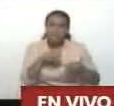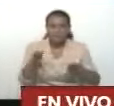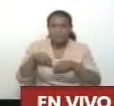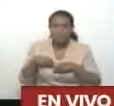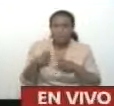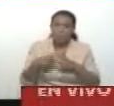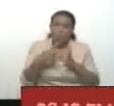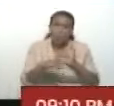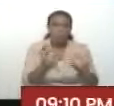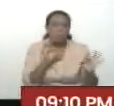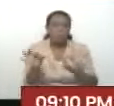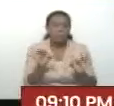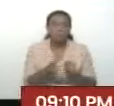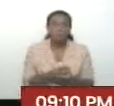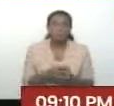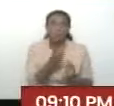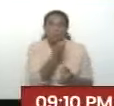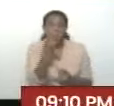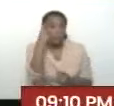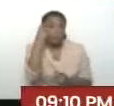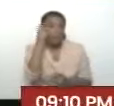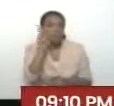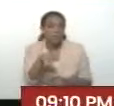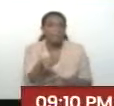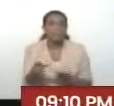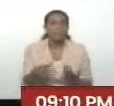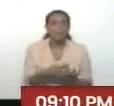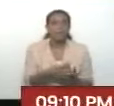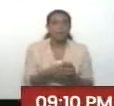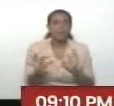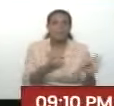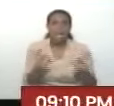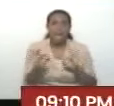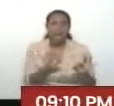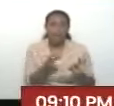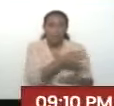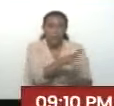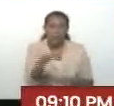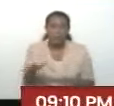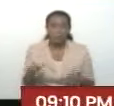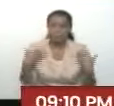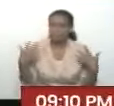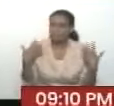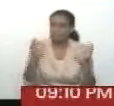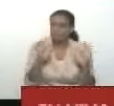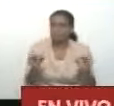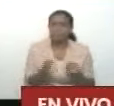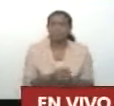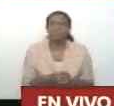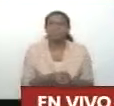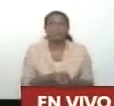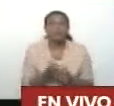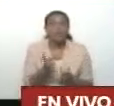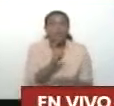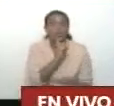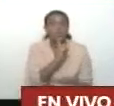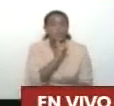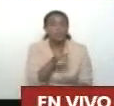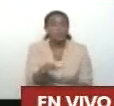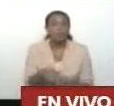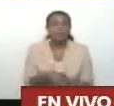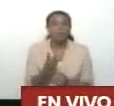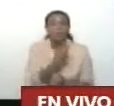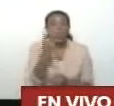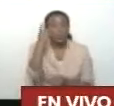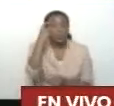público fenomenal. Los dos días que tuvimos también en el Teatro Town Hall, contentísimo. Fue muy difícil el montaje. ¿Dos